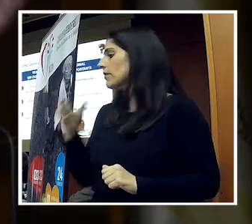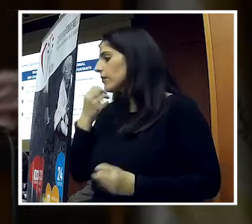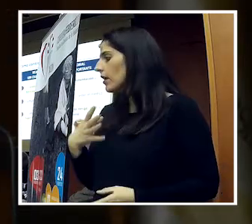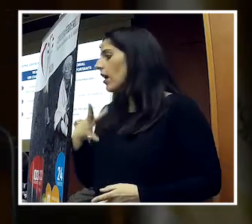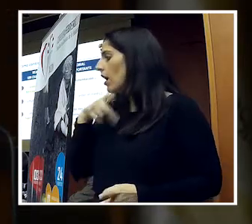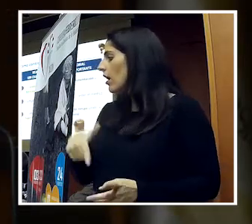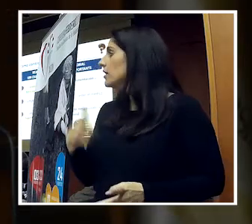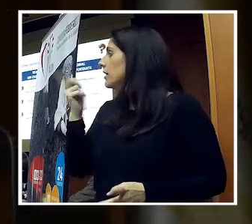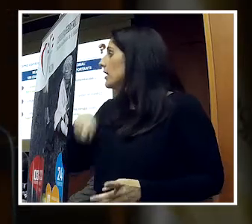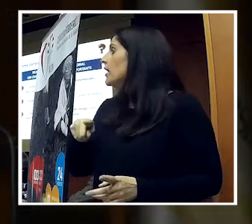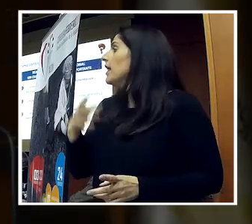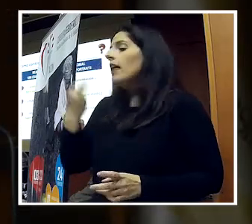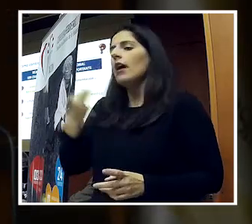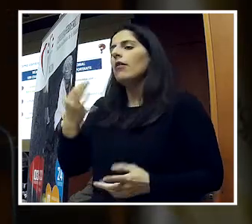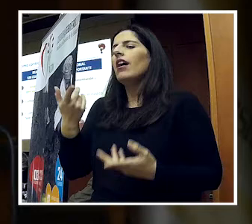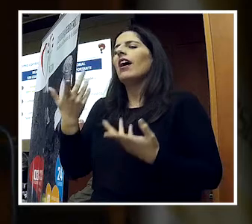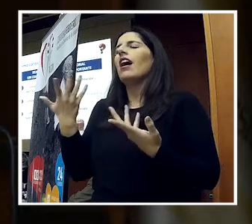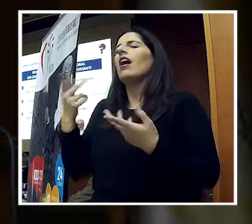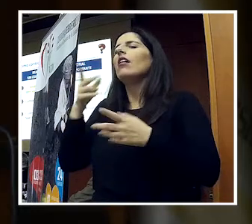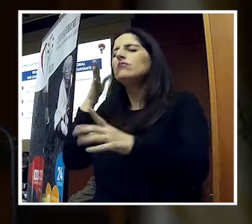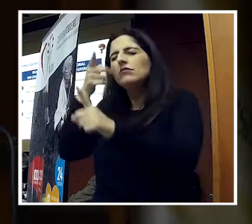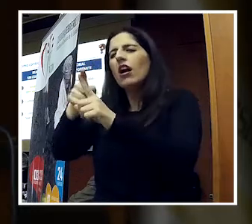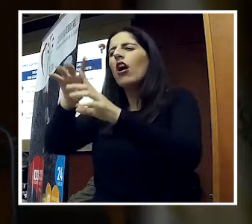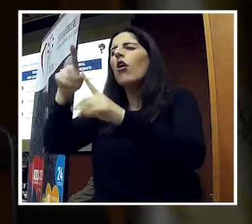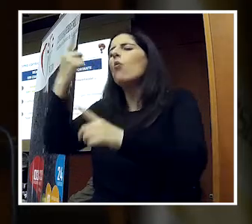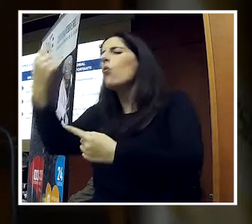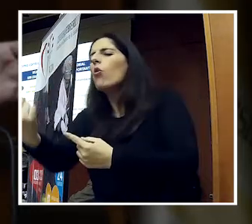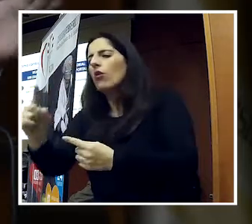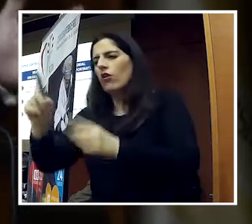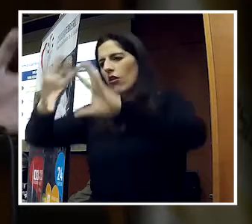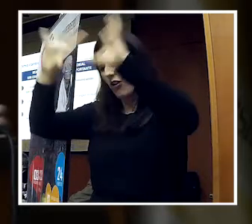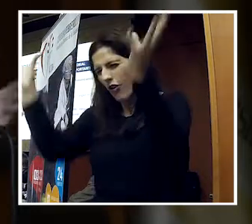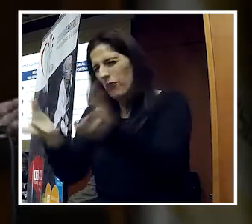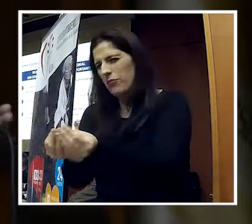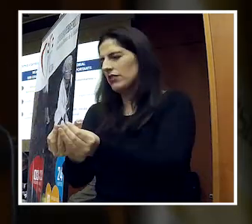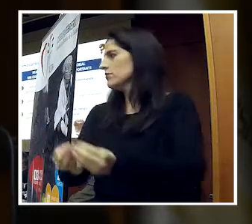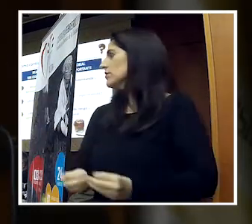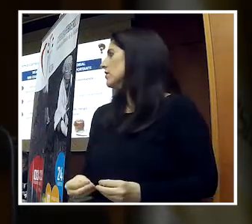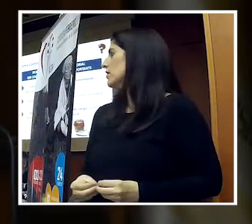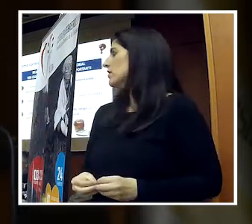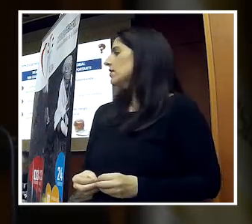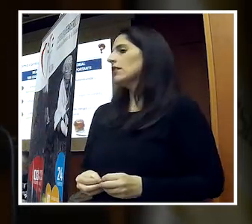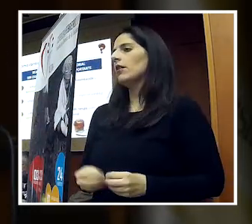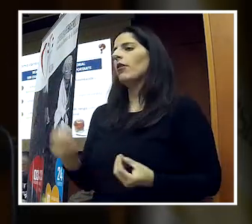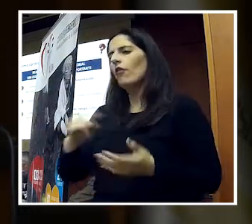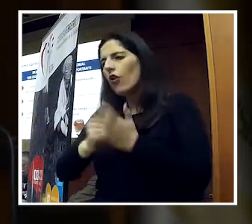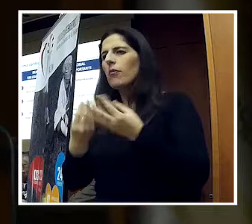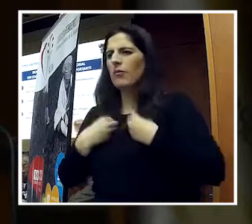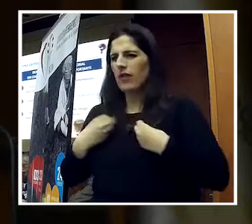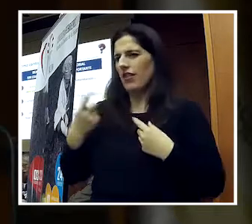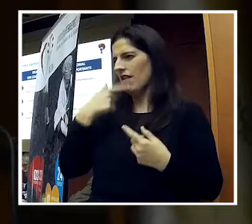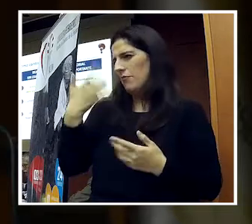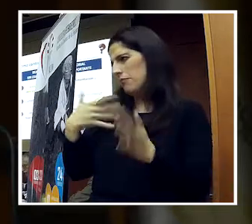hay que decir que hay que hacer un abordaje integral, estilo de vida saludable, alimentación, lo han dicho por activa y por pasiva, ejercicio